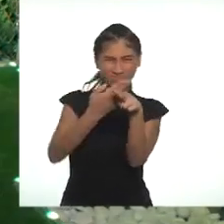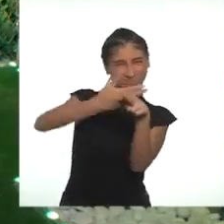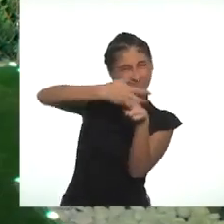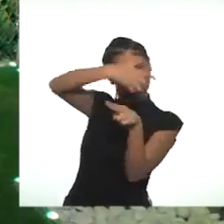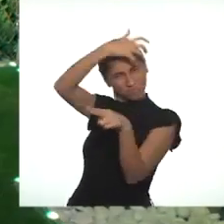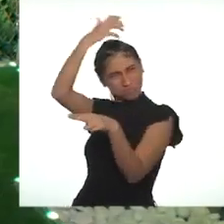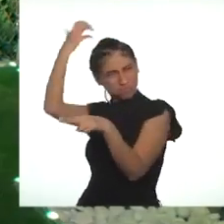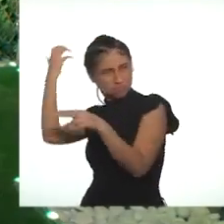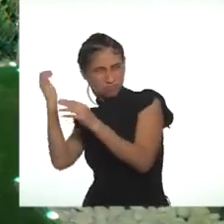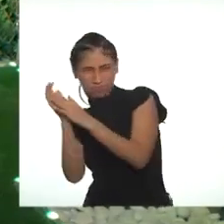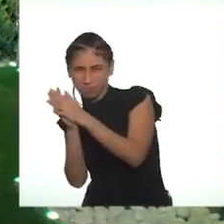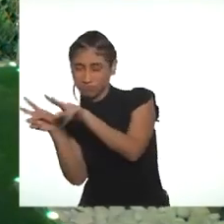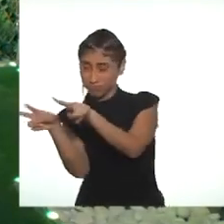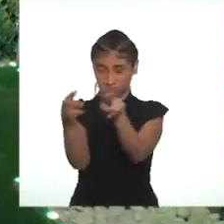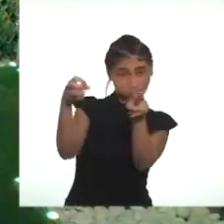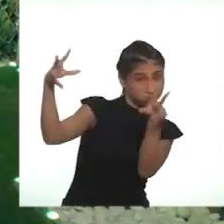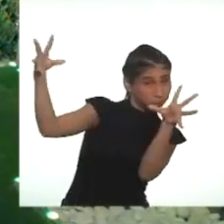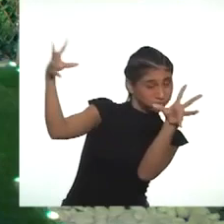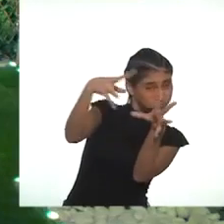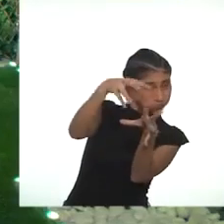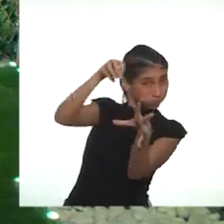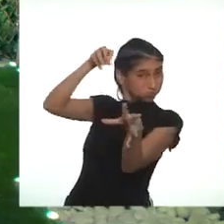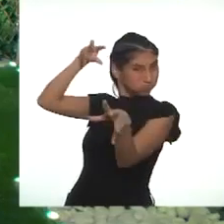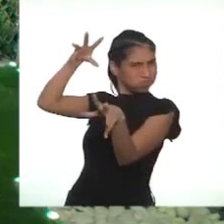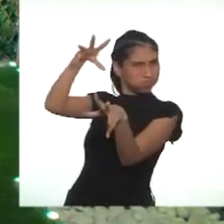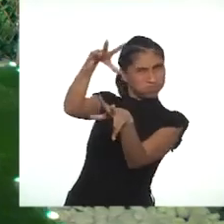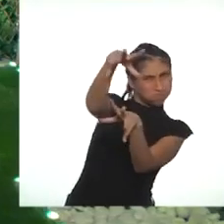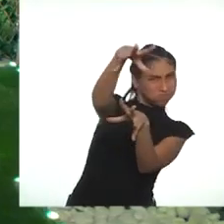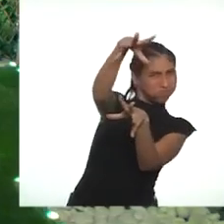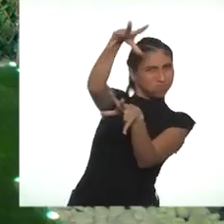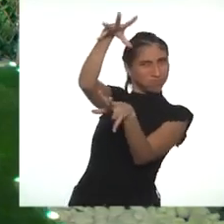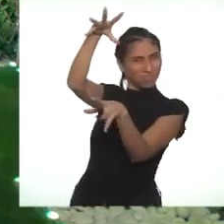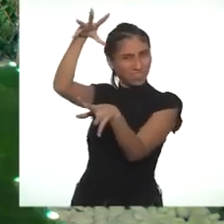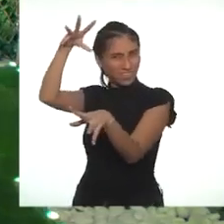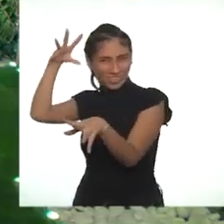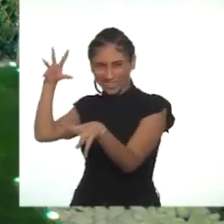lo oculto a la luz saldrá.